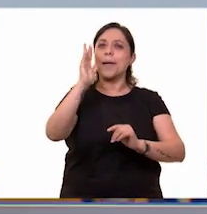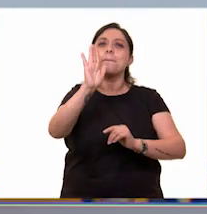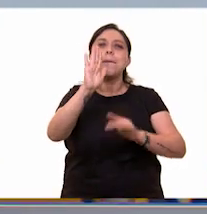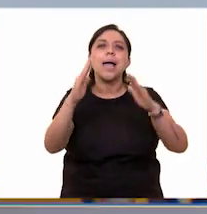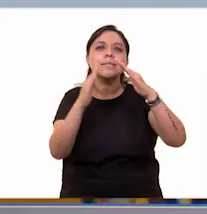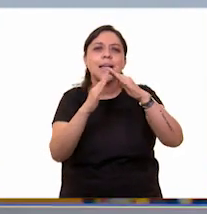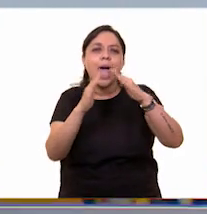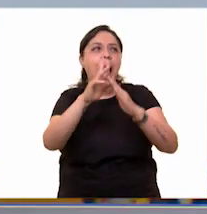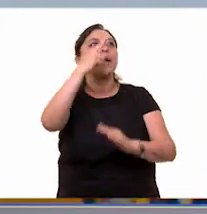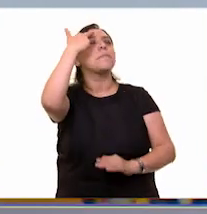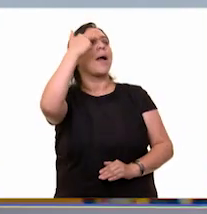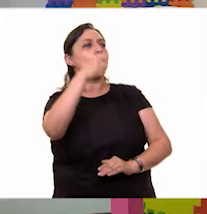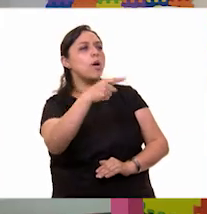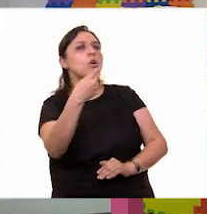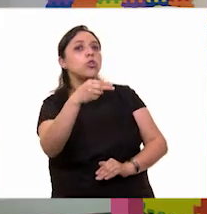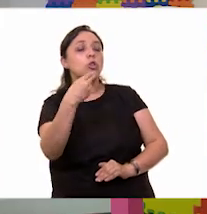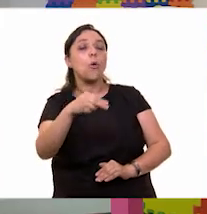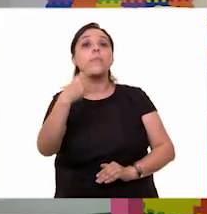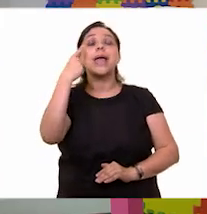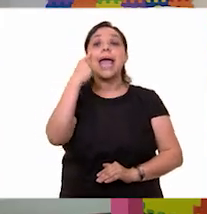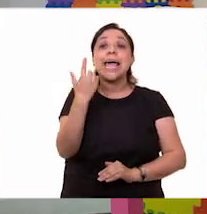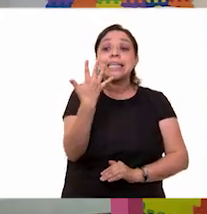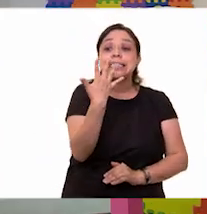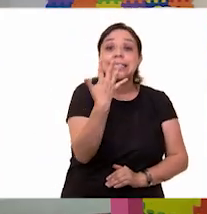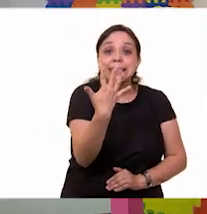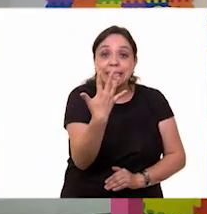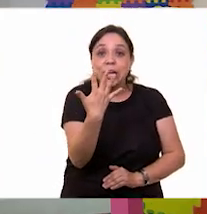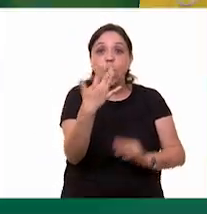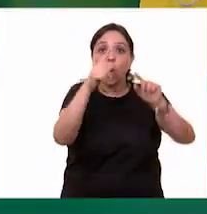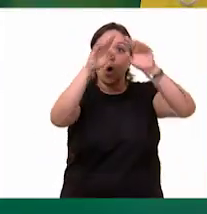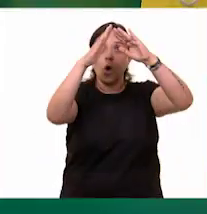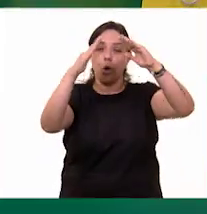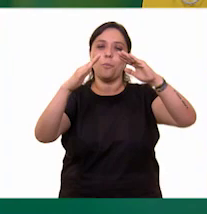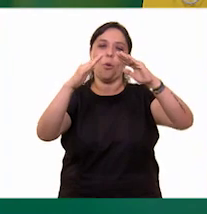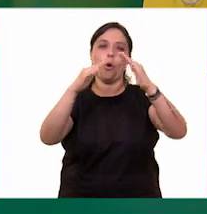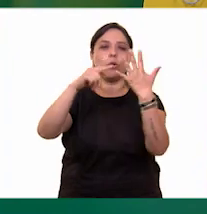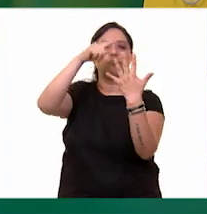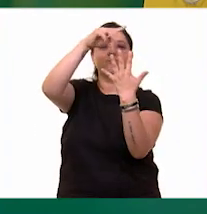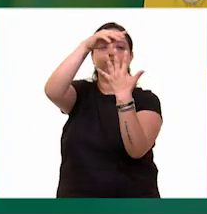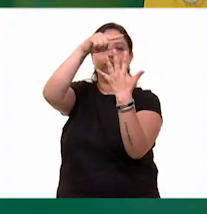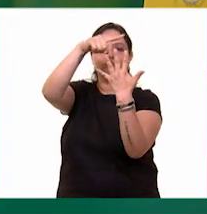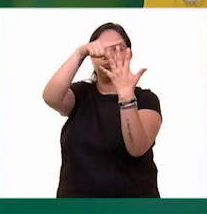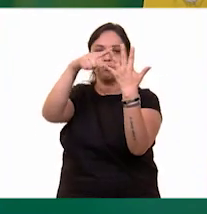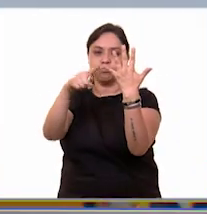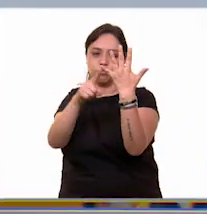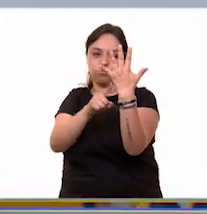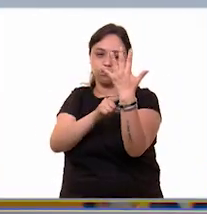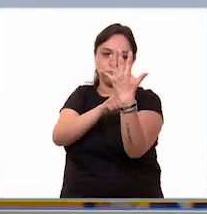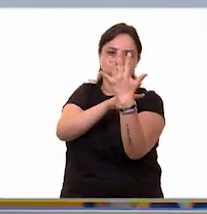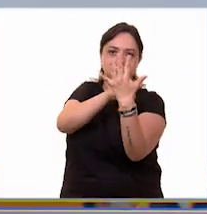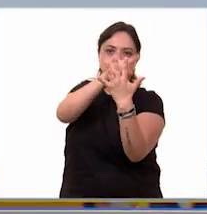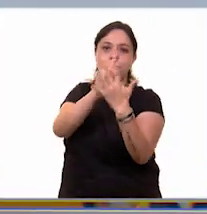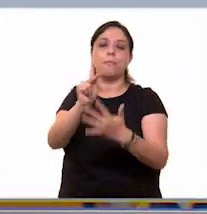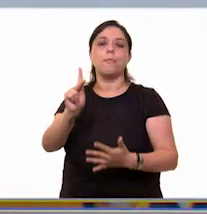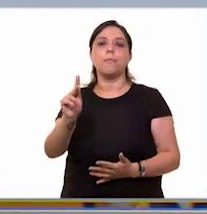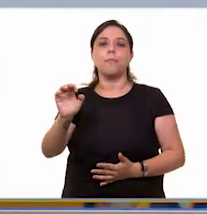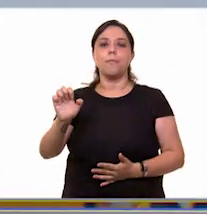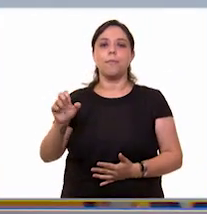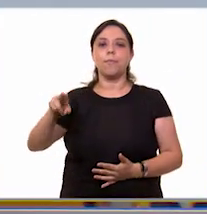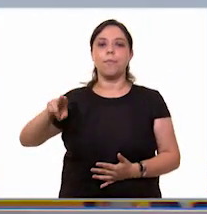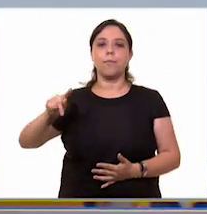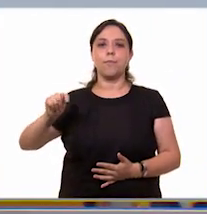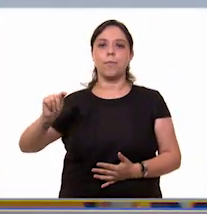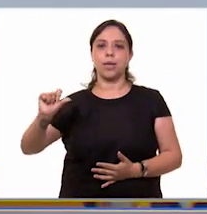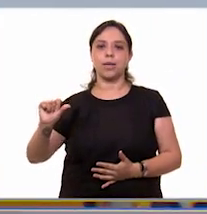maestra Angie. ¿Cómo se llama, Oscar? Pentágono. Muy bien, se llama pentágono. Entonces aquí tenemos otra y por